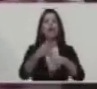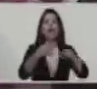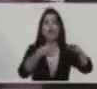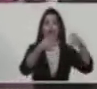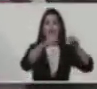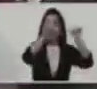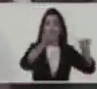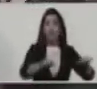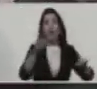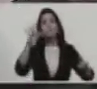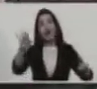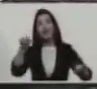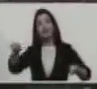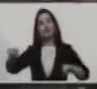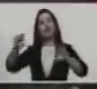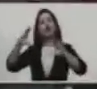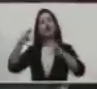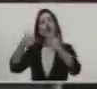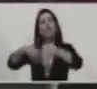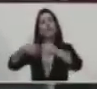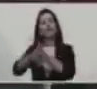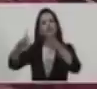Productiva.